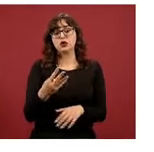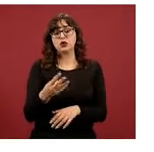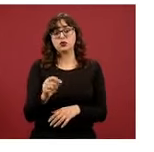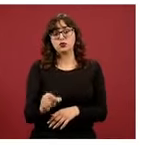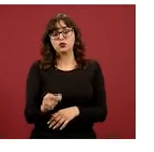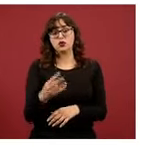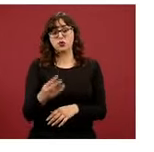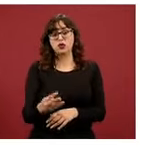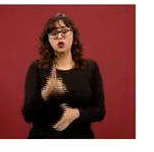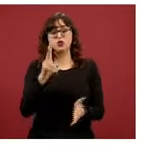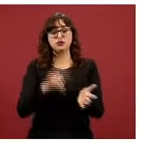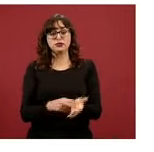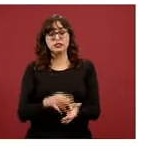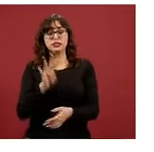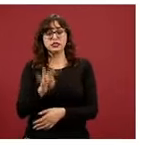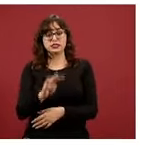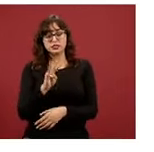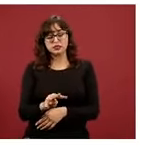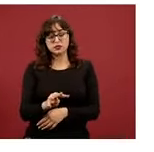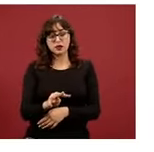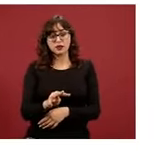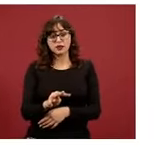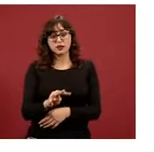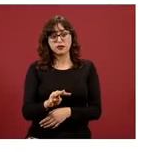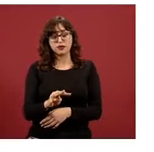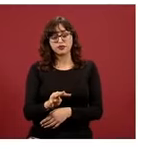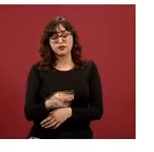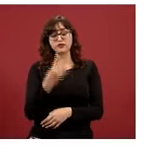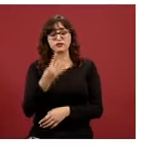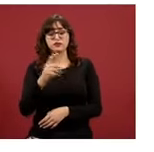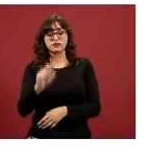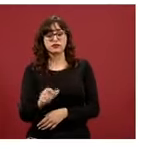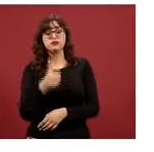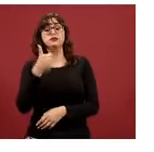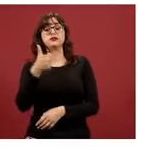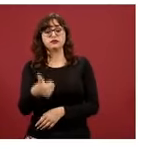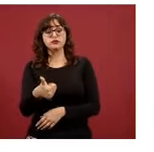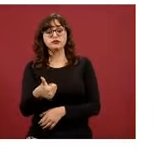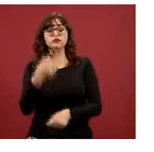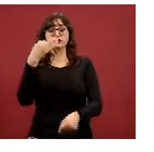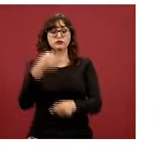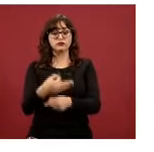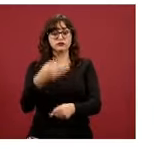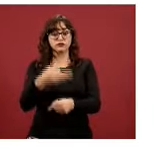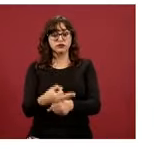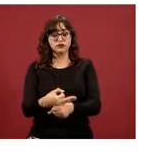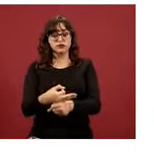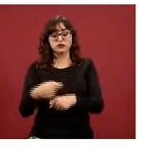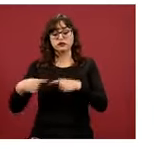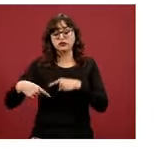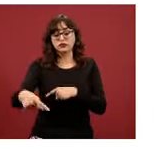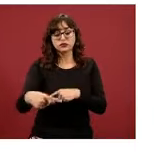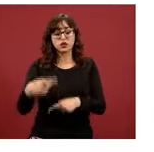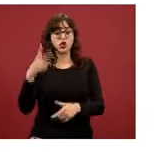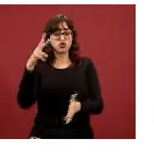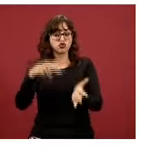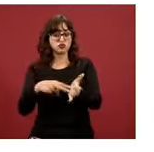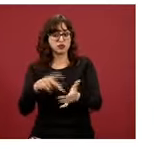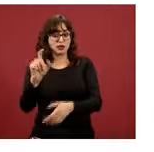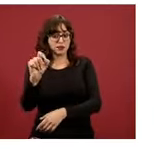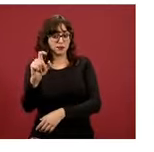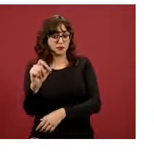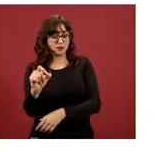en 2019 para ese ejercicio fue de 4.6 y en el presupuesto del año pasado para